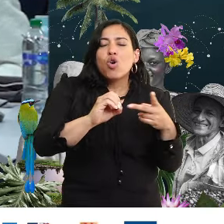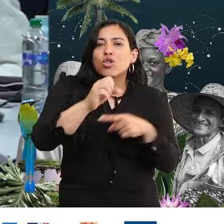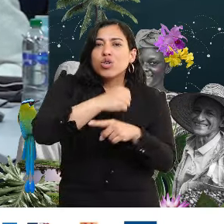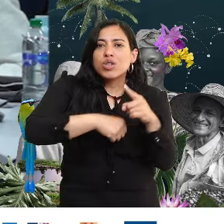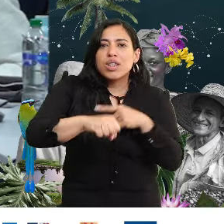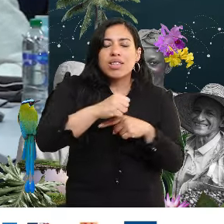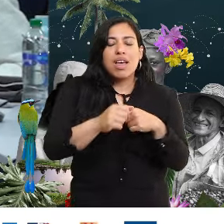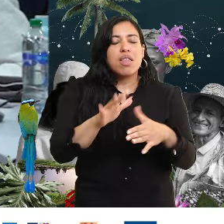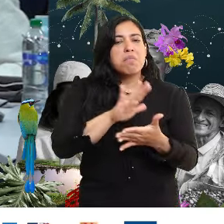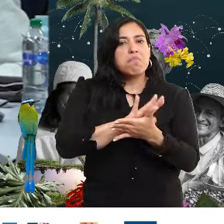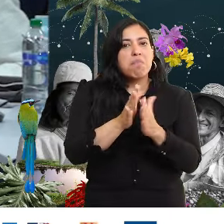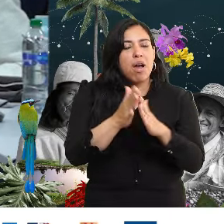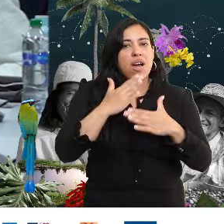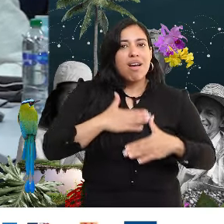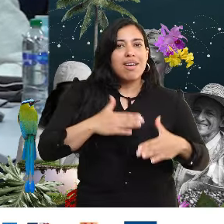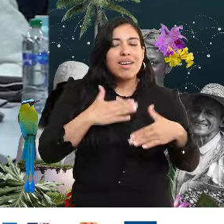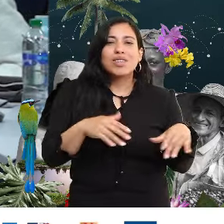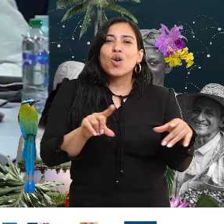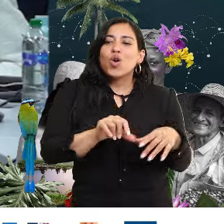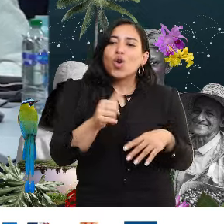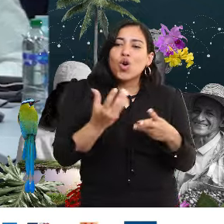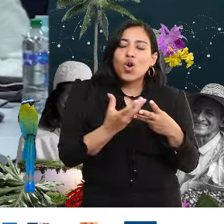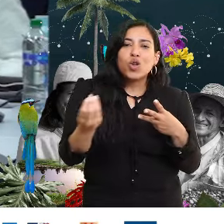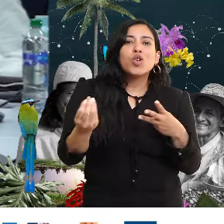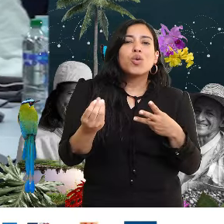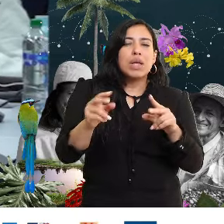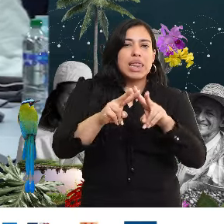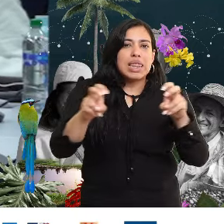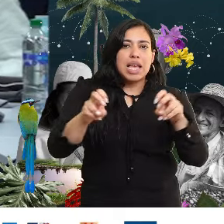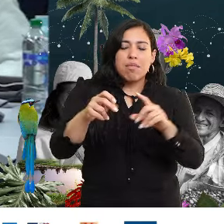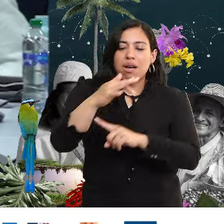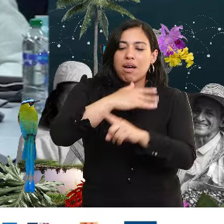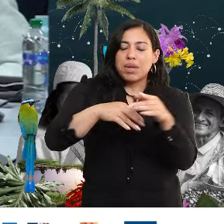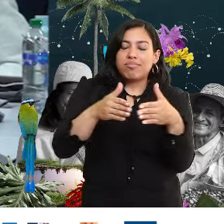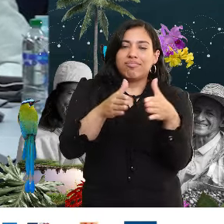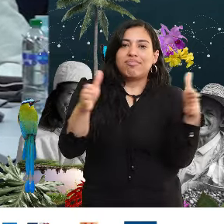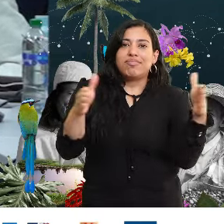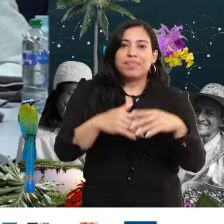más pacíficas y a unos temas más amplios de paz.